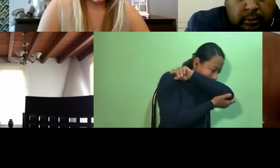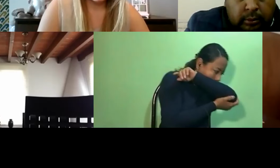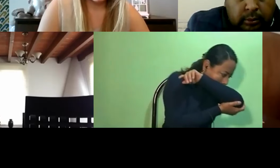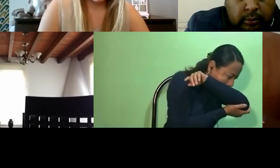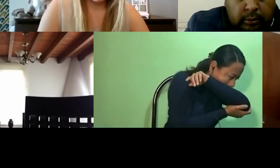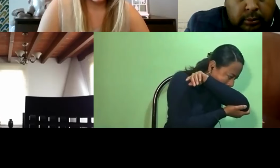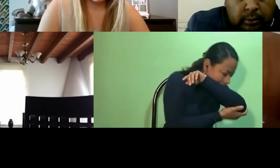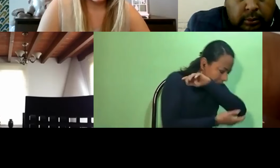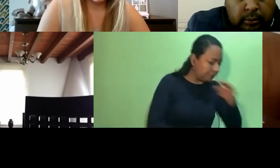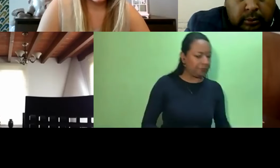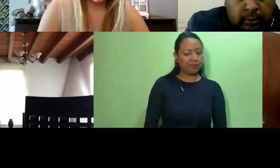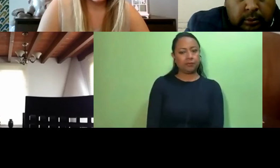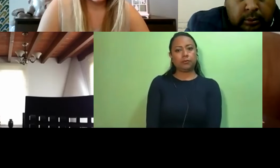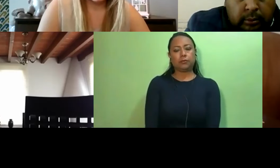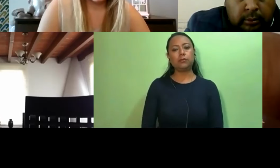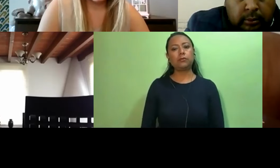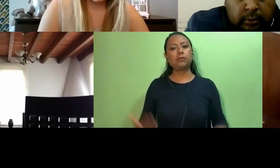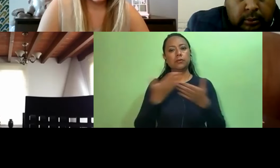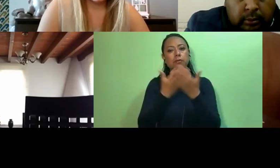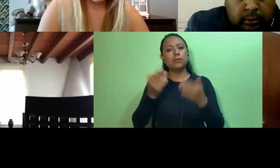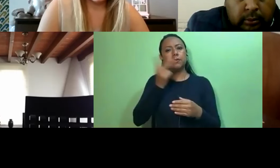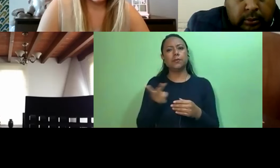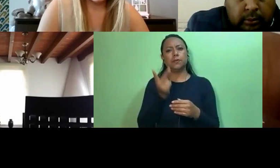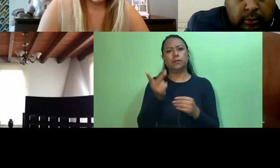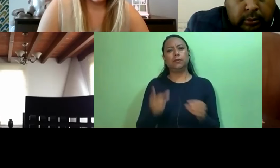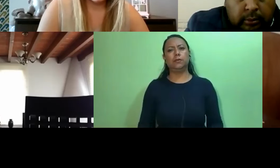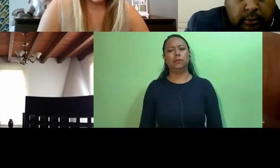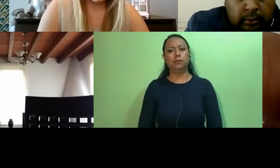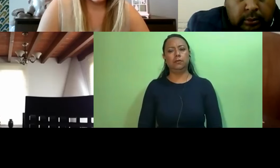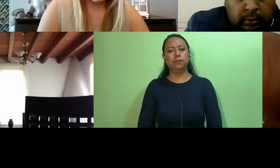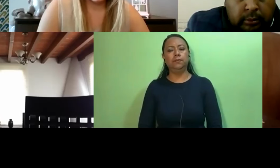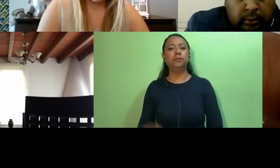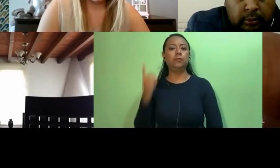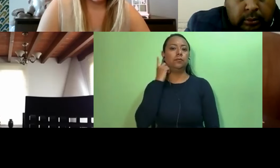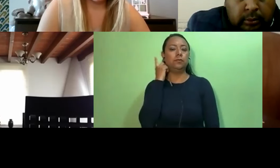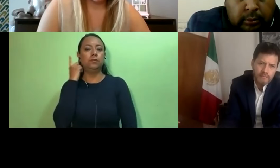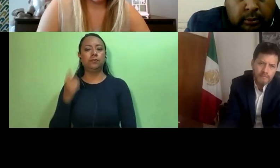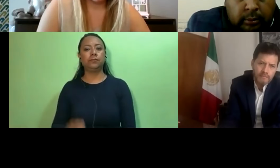En cuanto a las preguntas del diputado